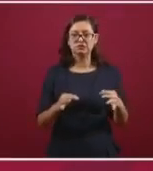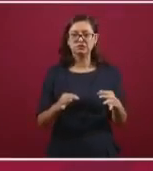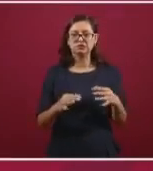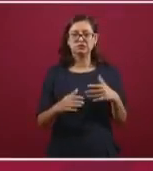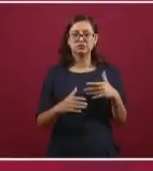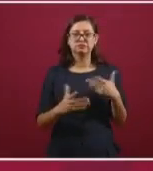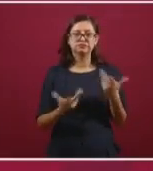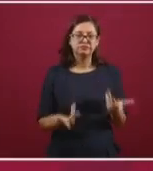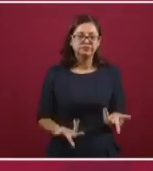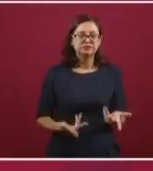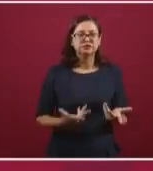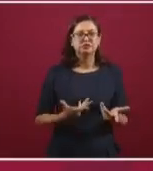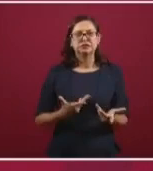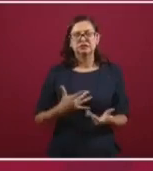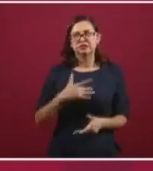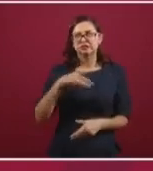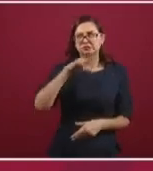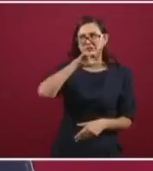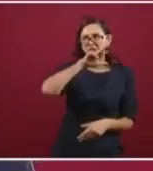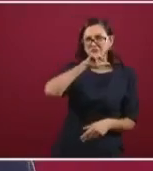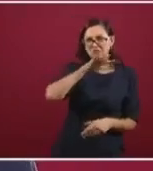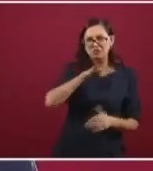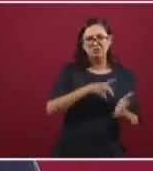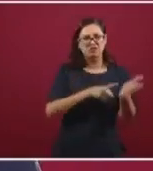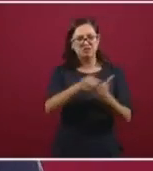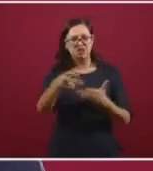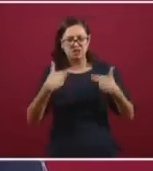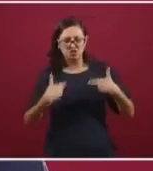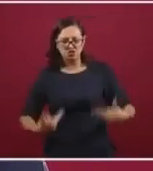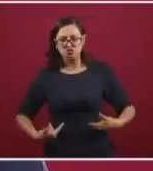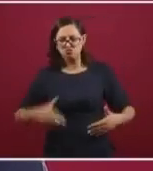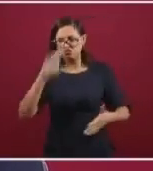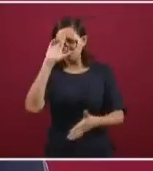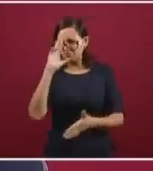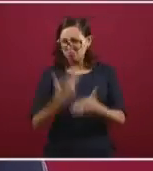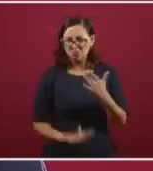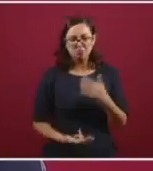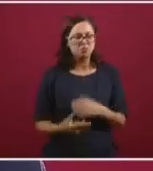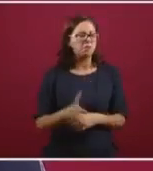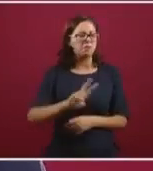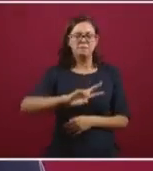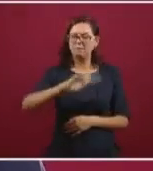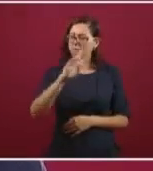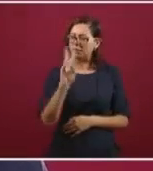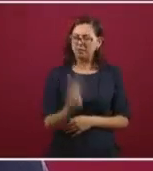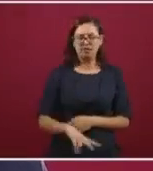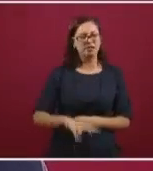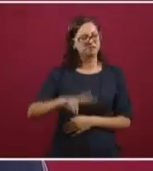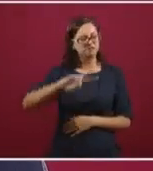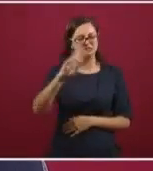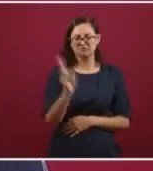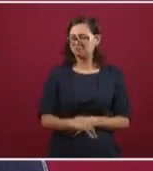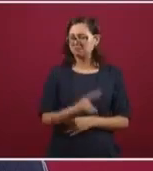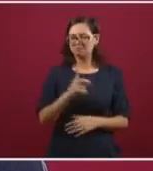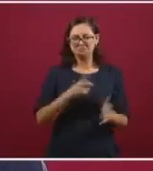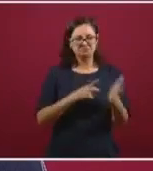iban a violar derechos humanos. Eso está garantizado de que no